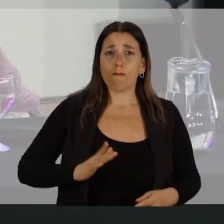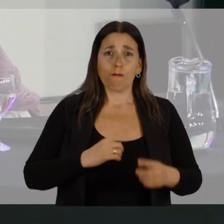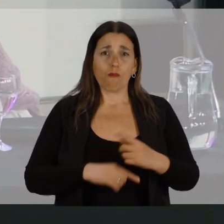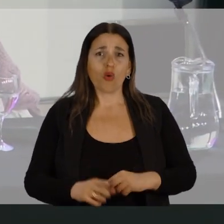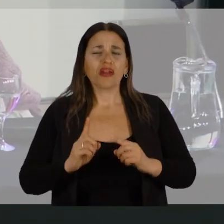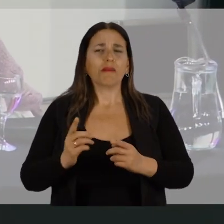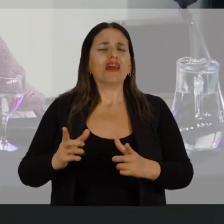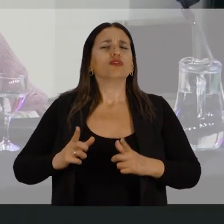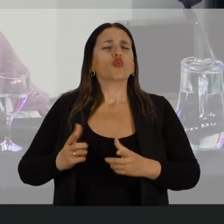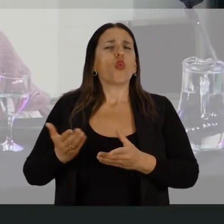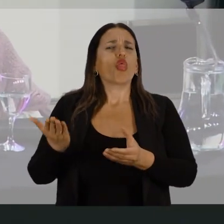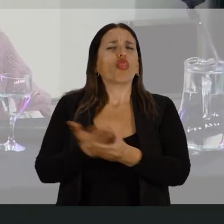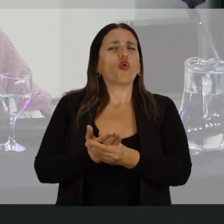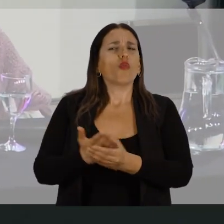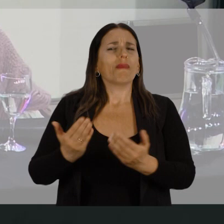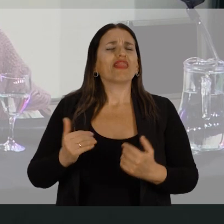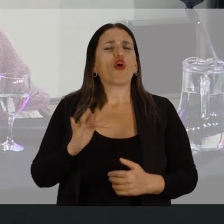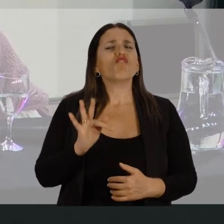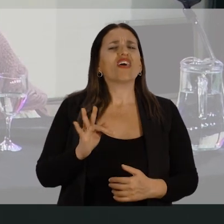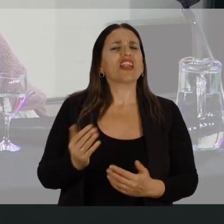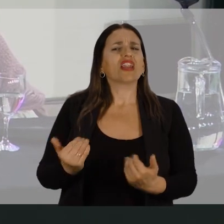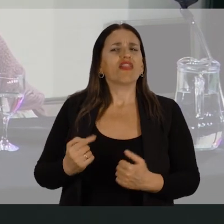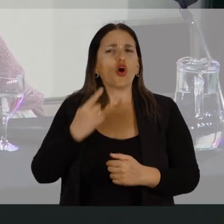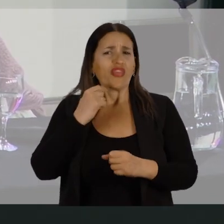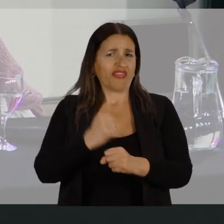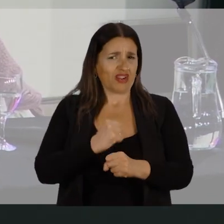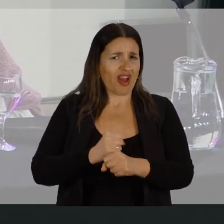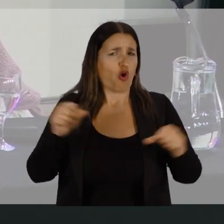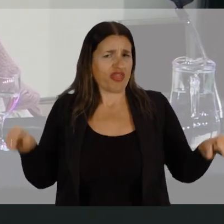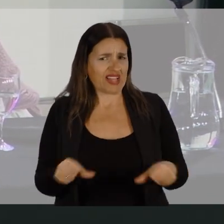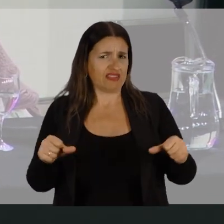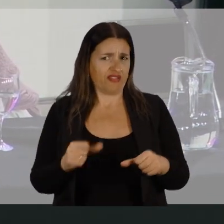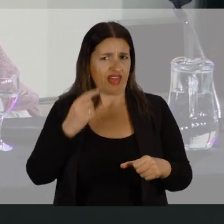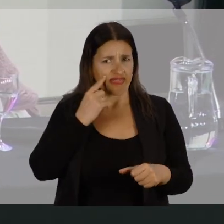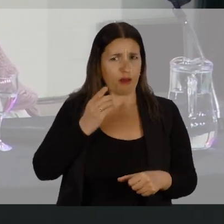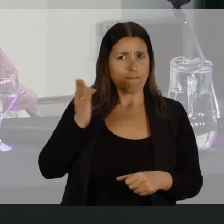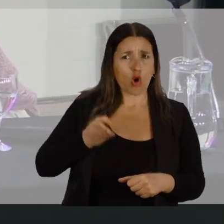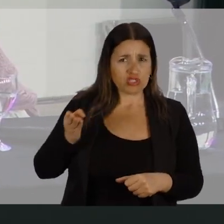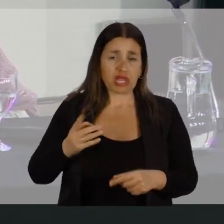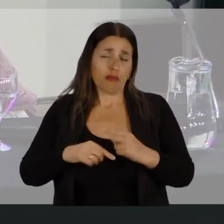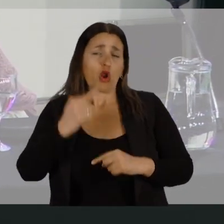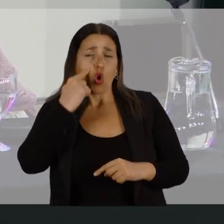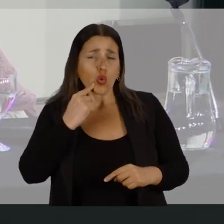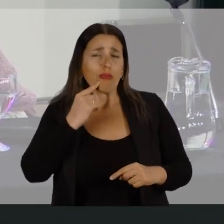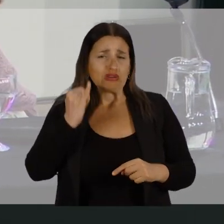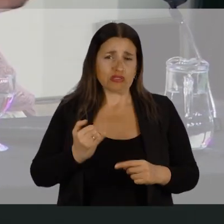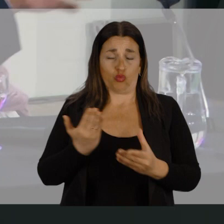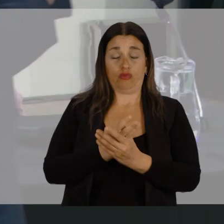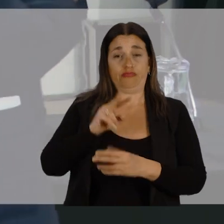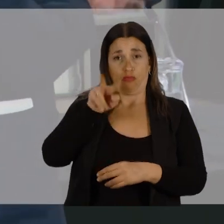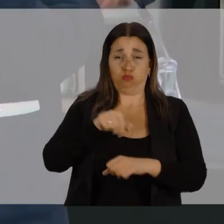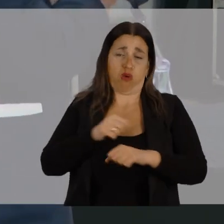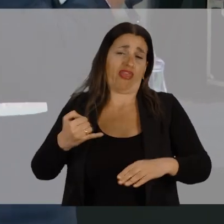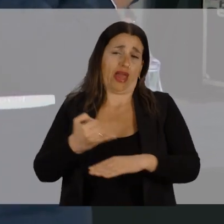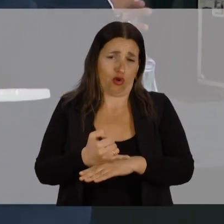La mujer rural, yo leía en los documentos que me mandó Fernanda de la tasa de empleo y la tasa de actividad, que como todo número